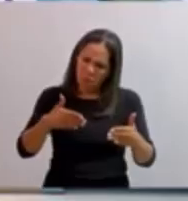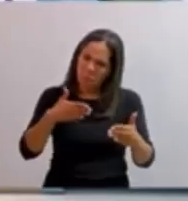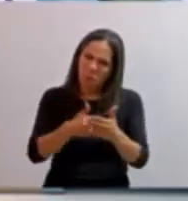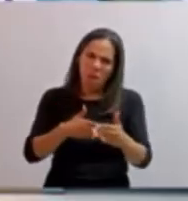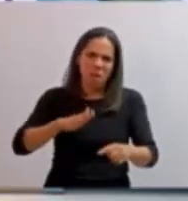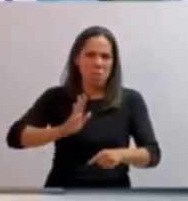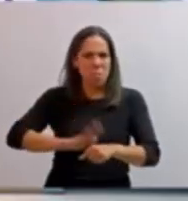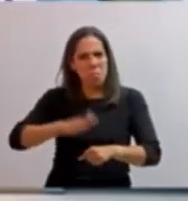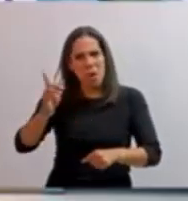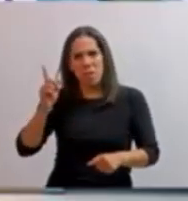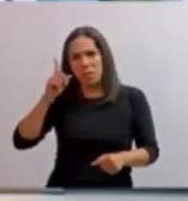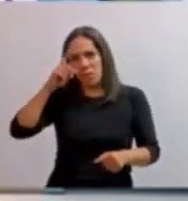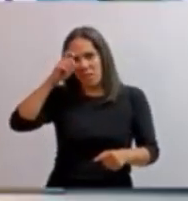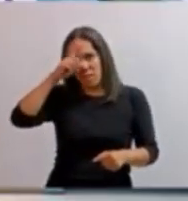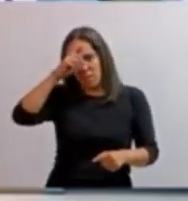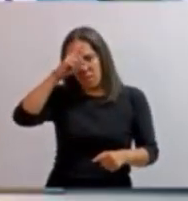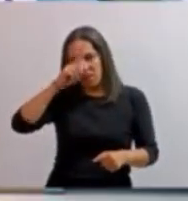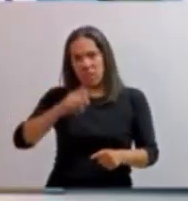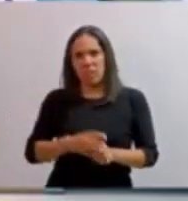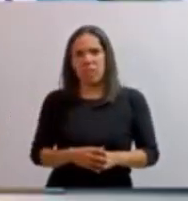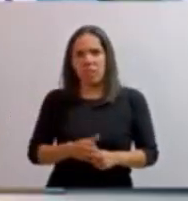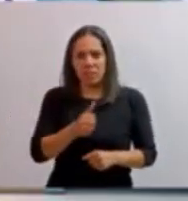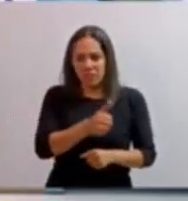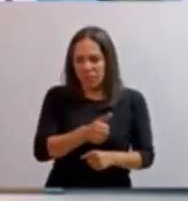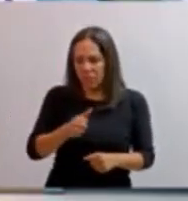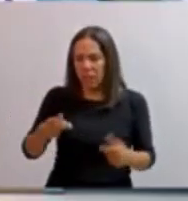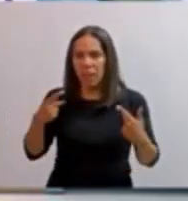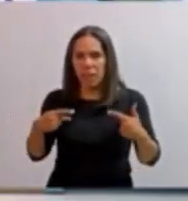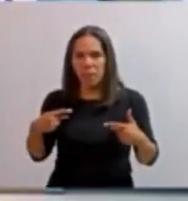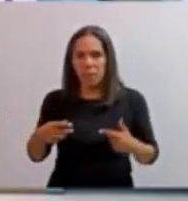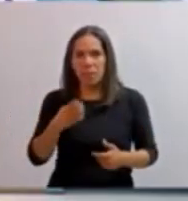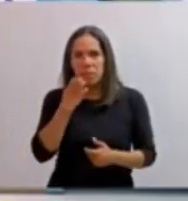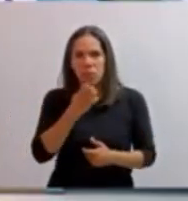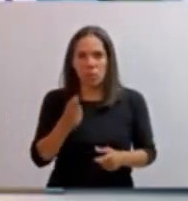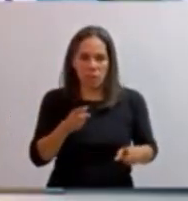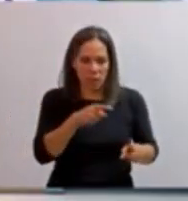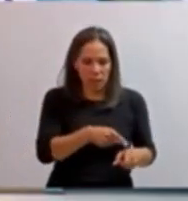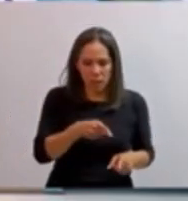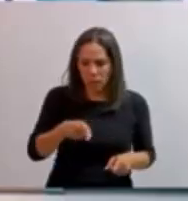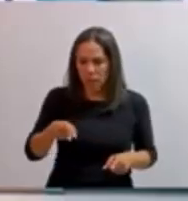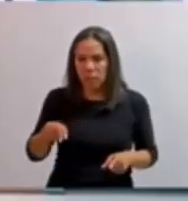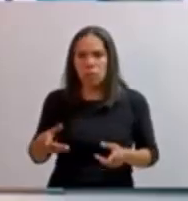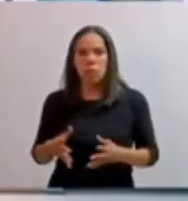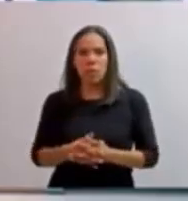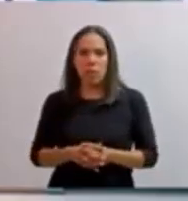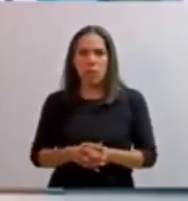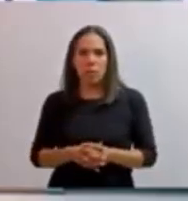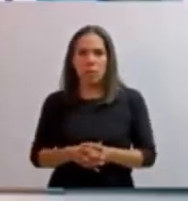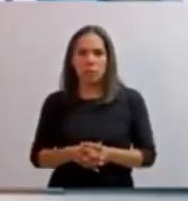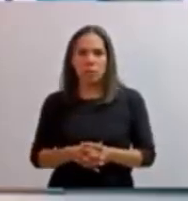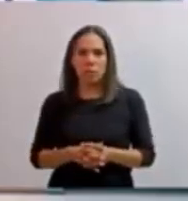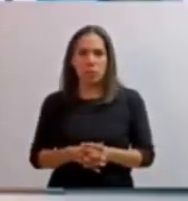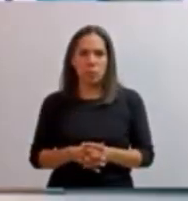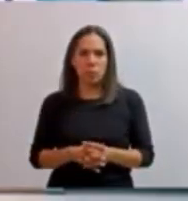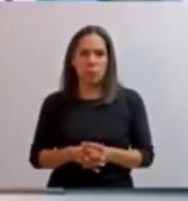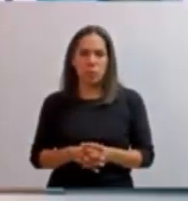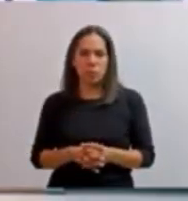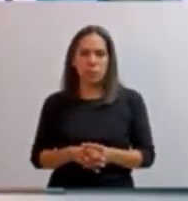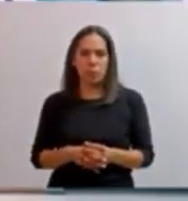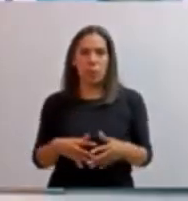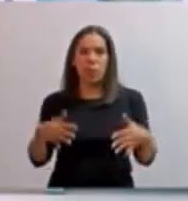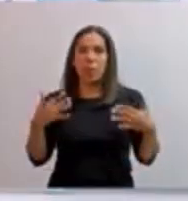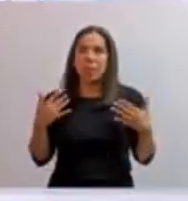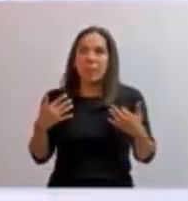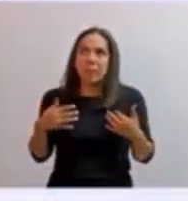entre docentes, directivos y supervisión a la luz de las situaciones cotidianas? Yo creo que uno